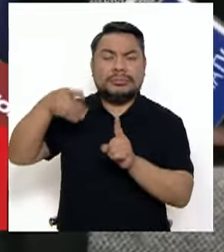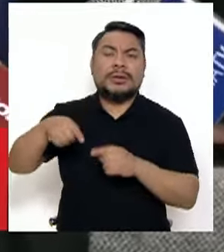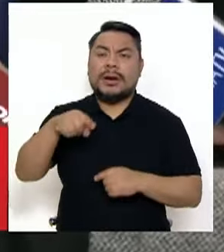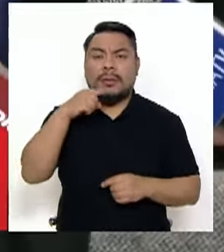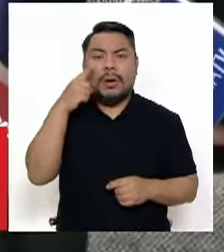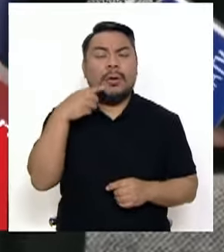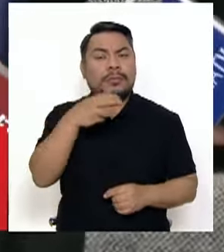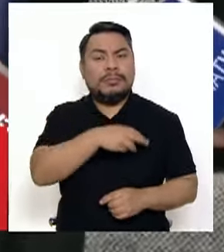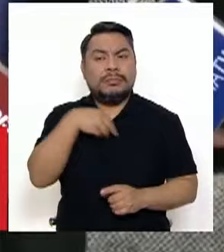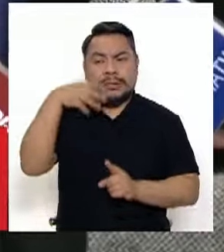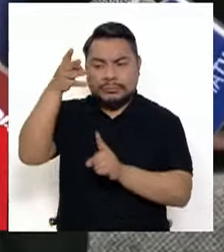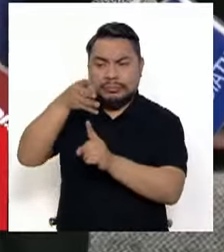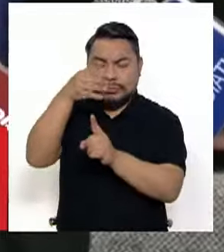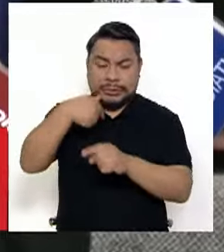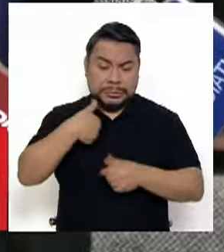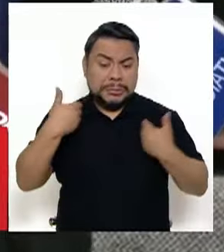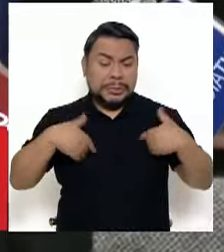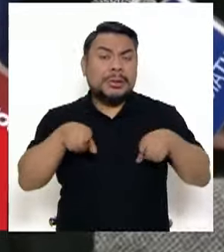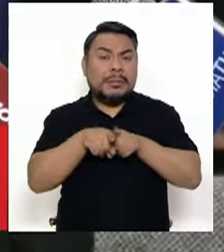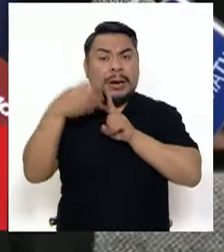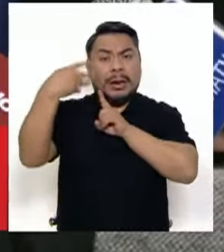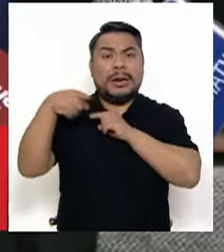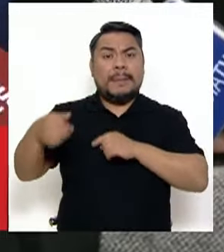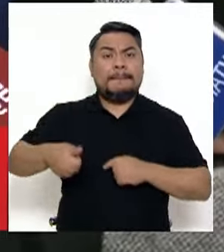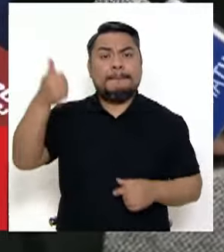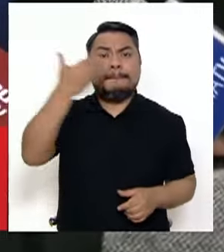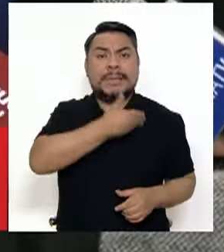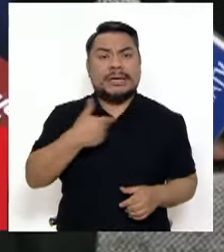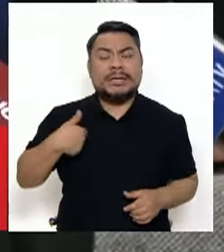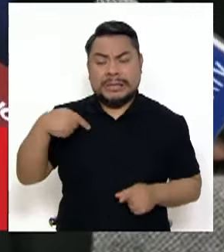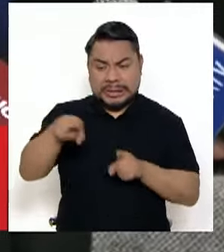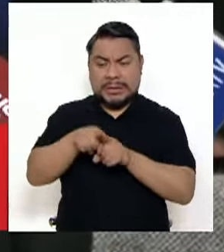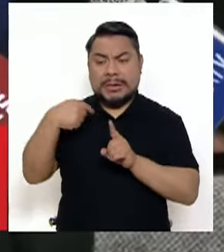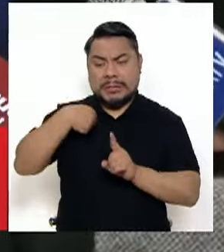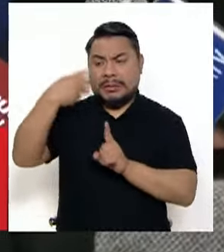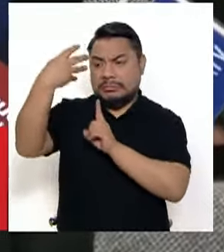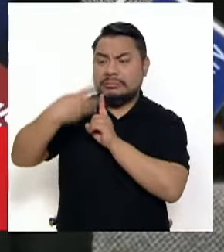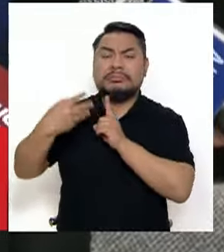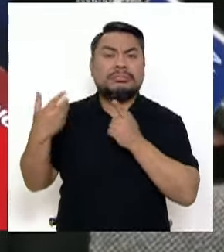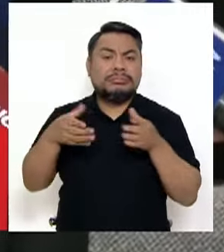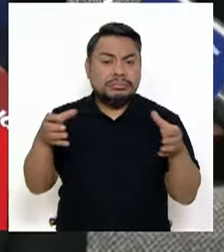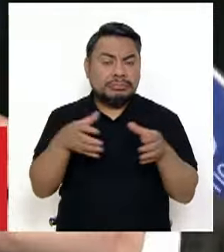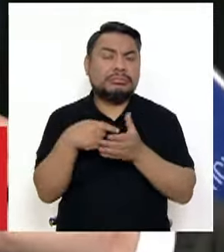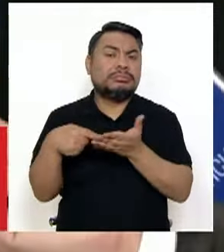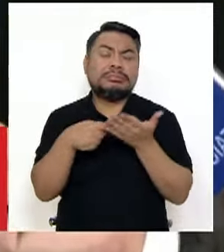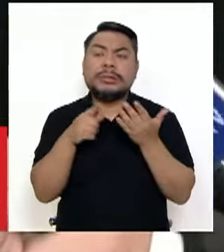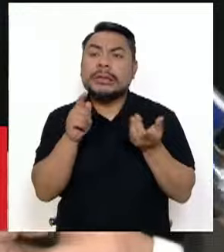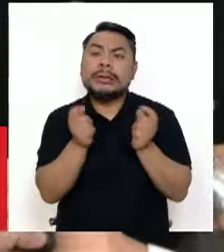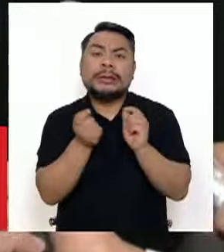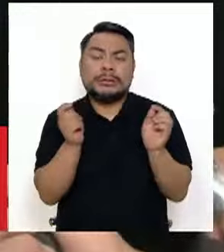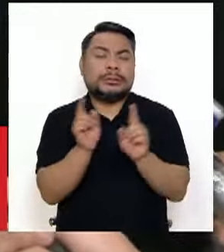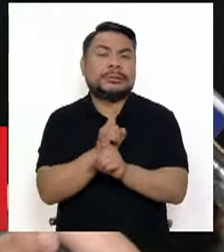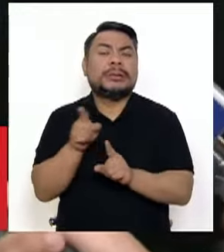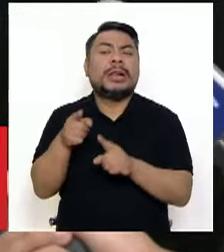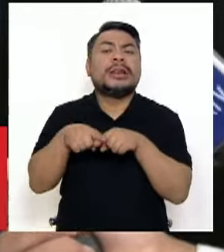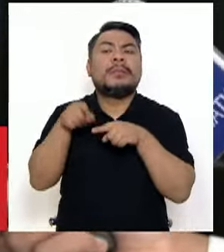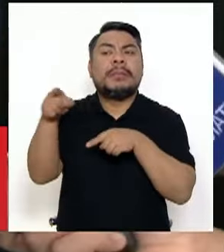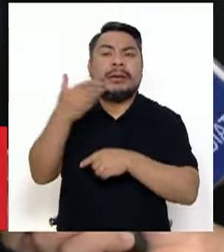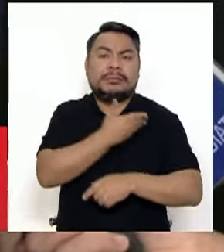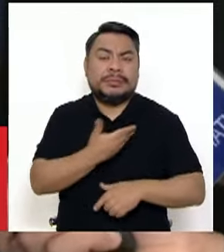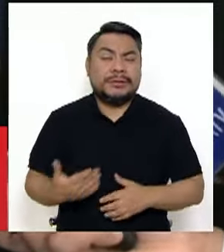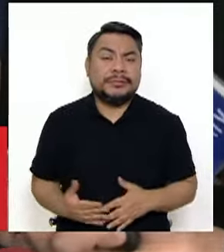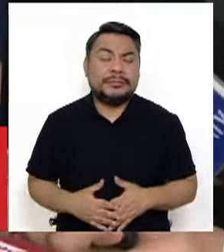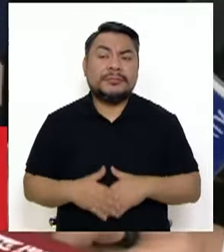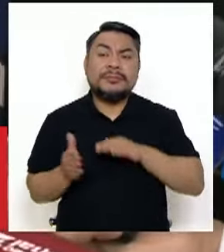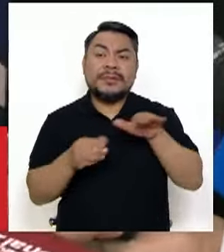y del que habla. Y la señora presidenta, como cabeza del Poder Ejecutivo, tomará las determinaciones que crea conveniente. El ministro del Interior, con relación a